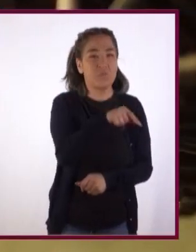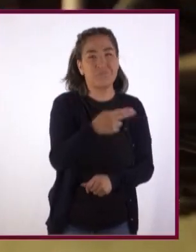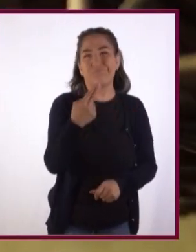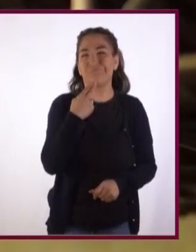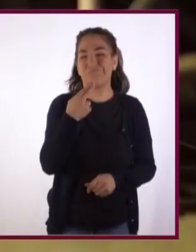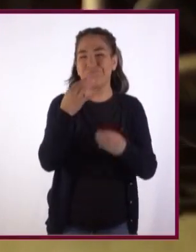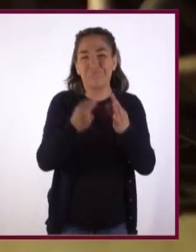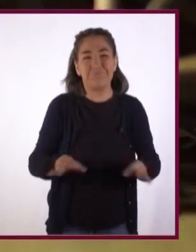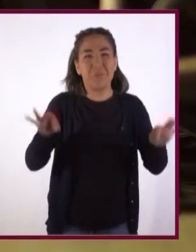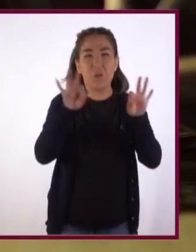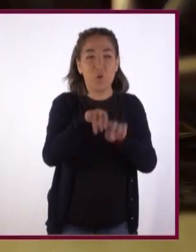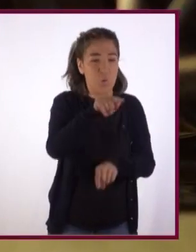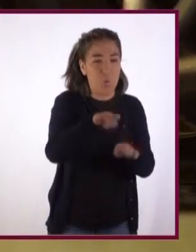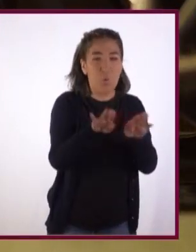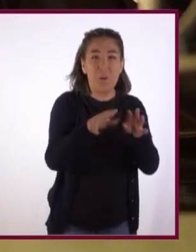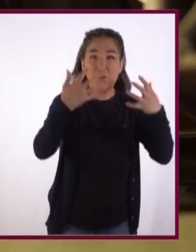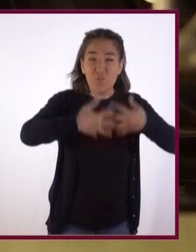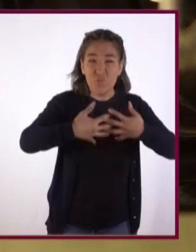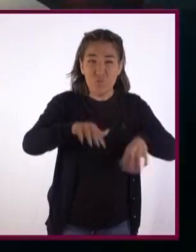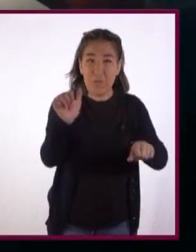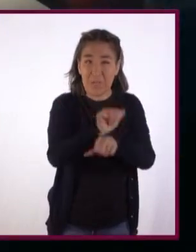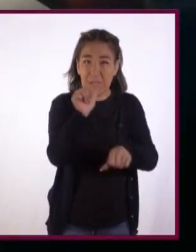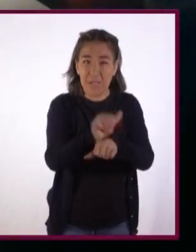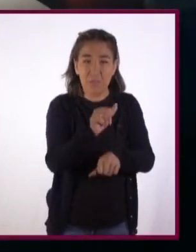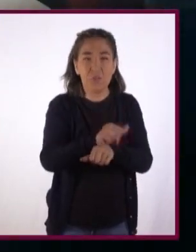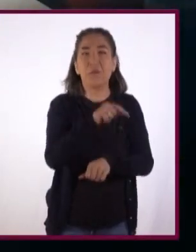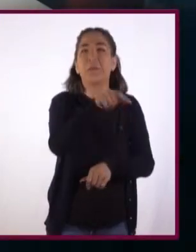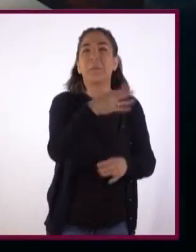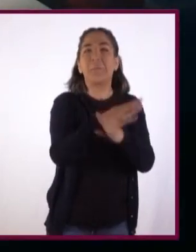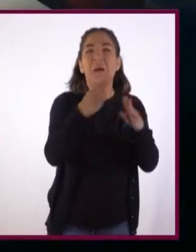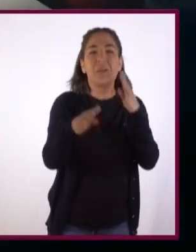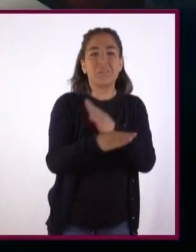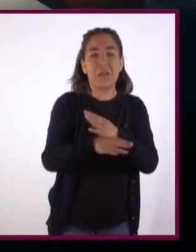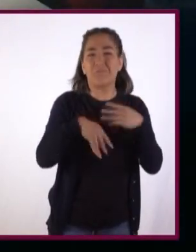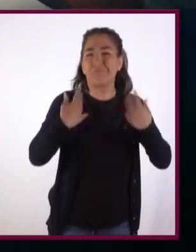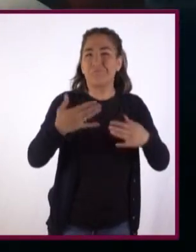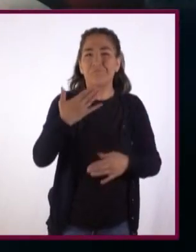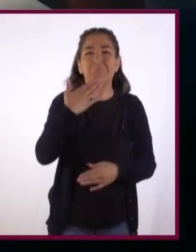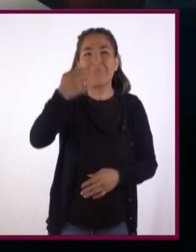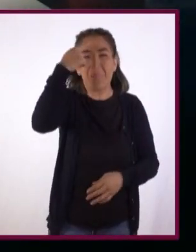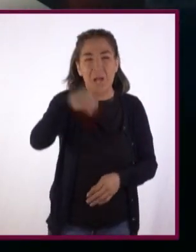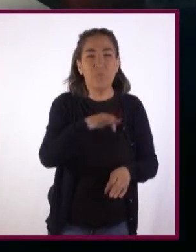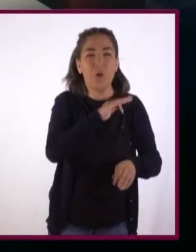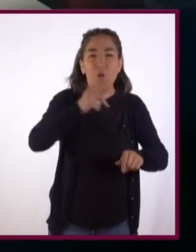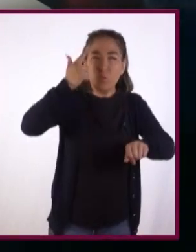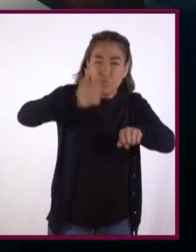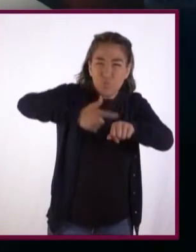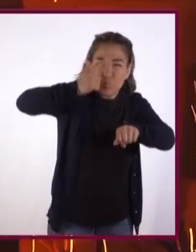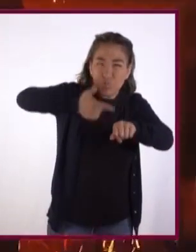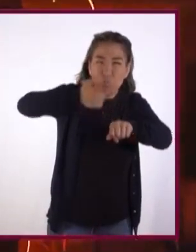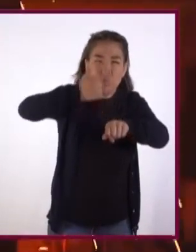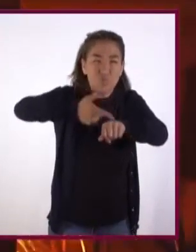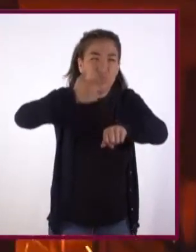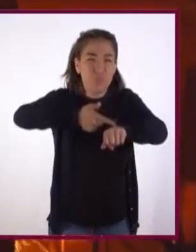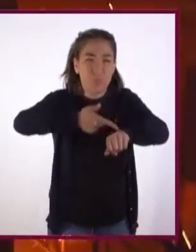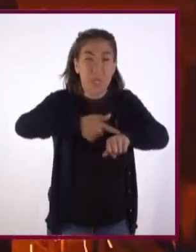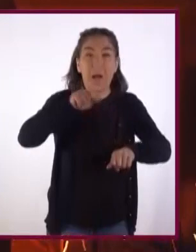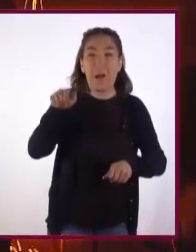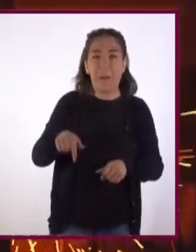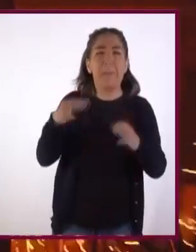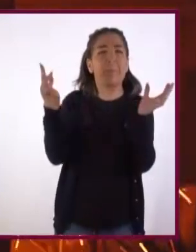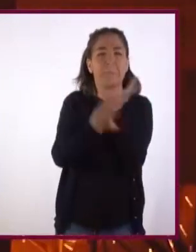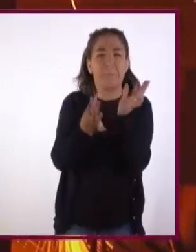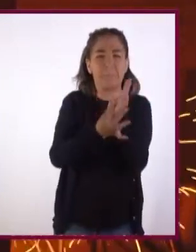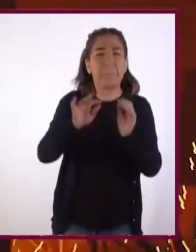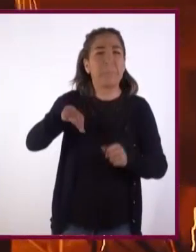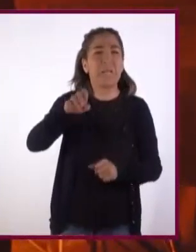componente vital, no solo para la fabricación de coches, ya que es un material perfecto para producir soldaduras. En la industria